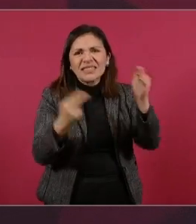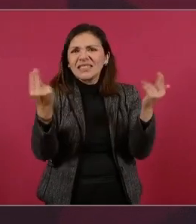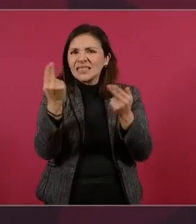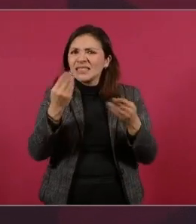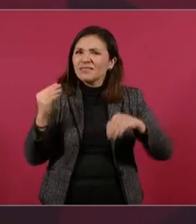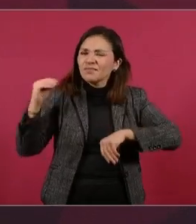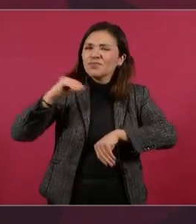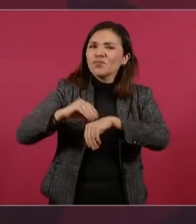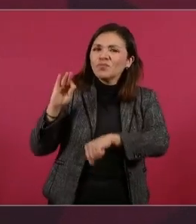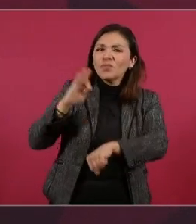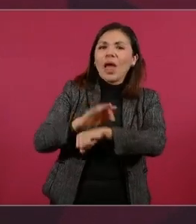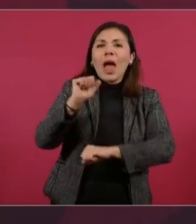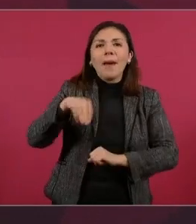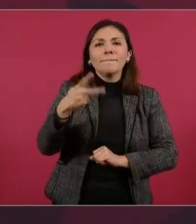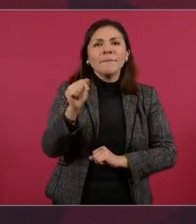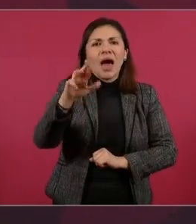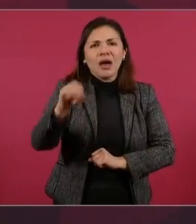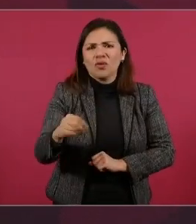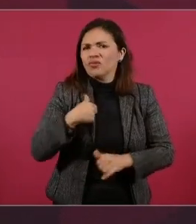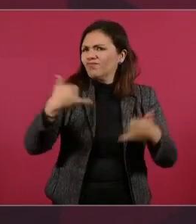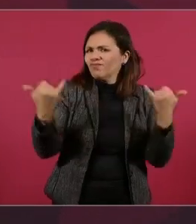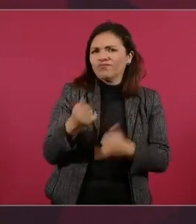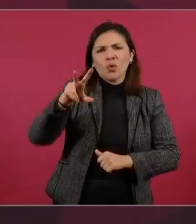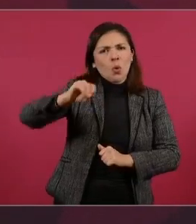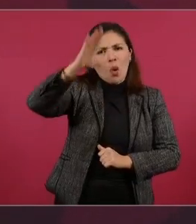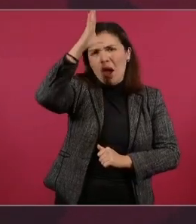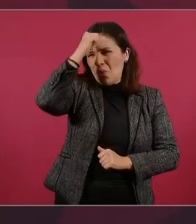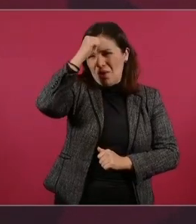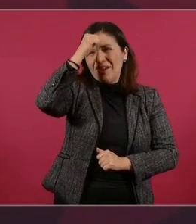amparos nos opusimos